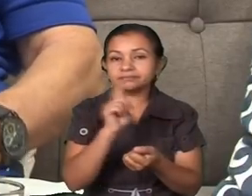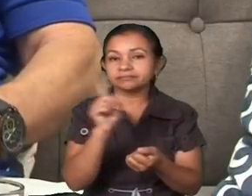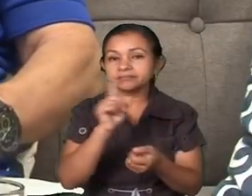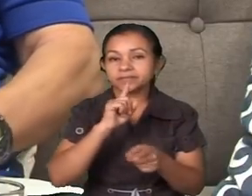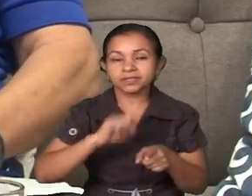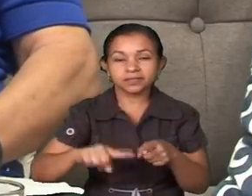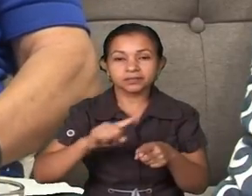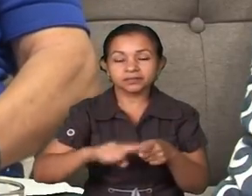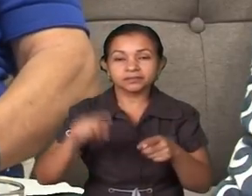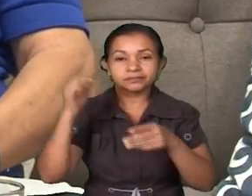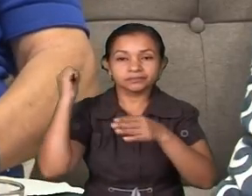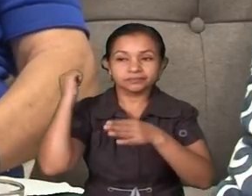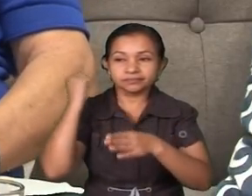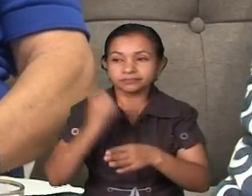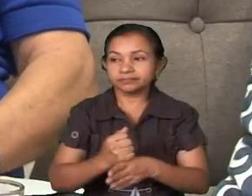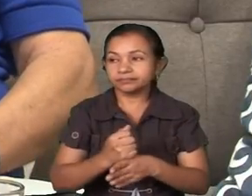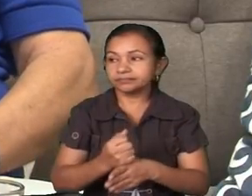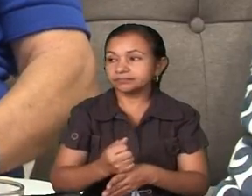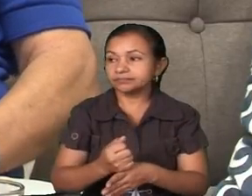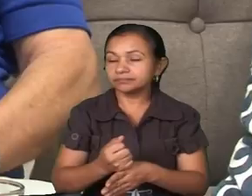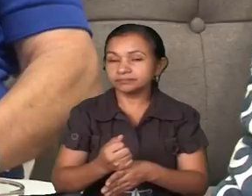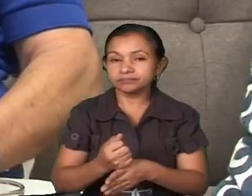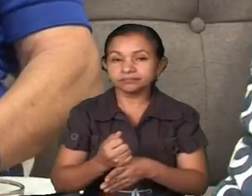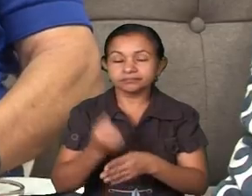y asesinaron